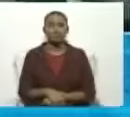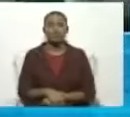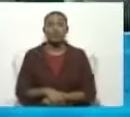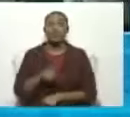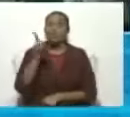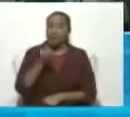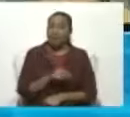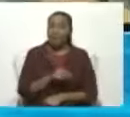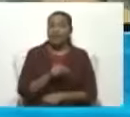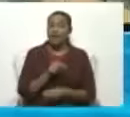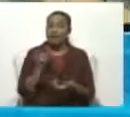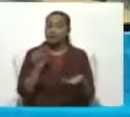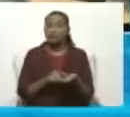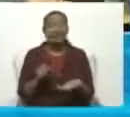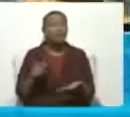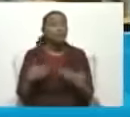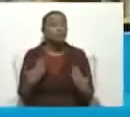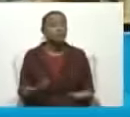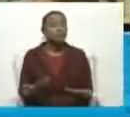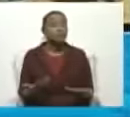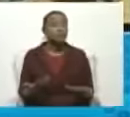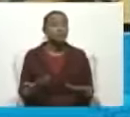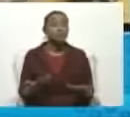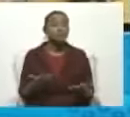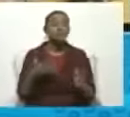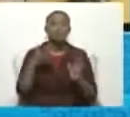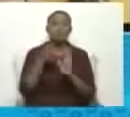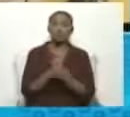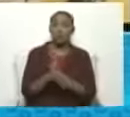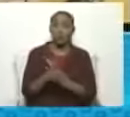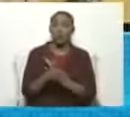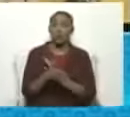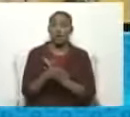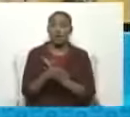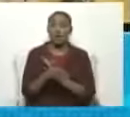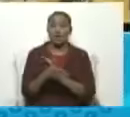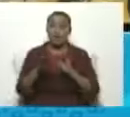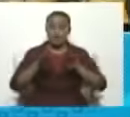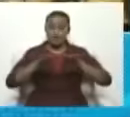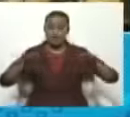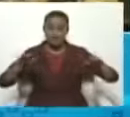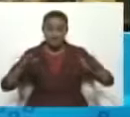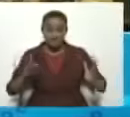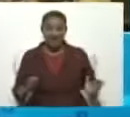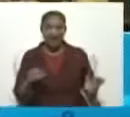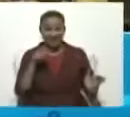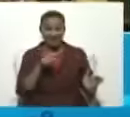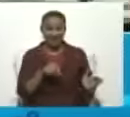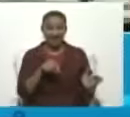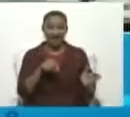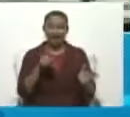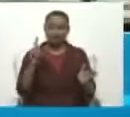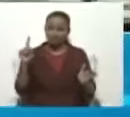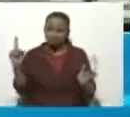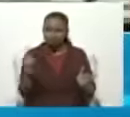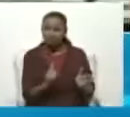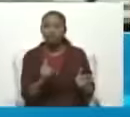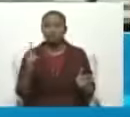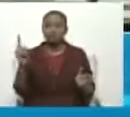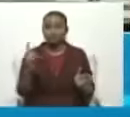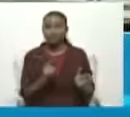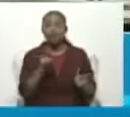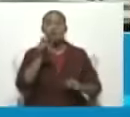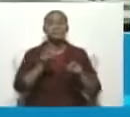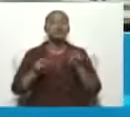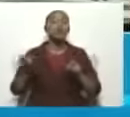transmisión al cierre de las mesas electorales. Tuvimos mesas, como lo decía el presidente, hasta las 11:30